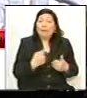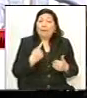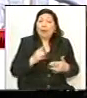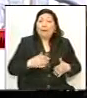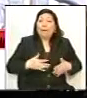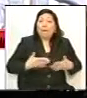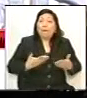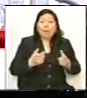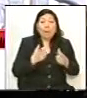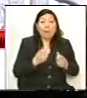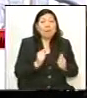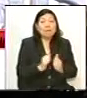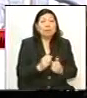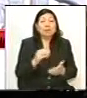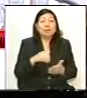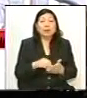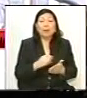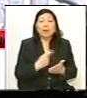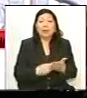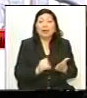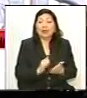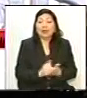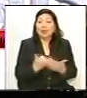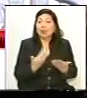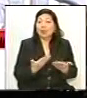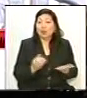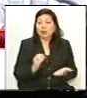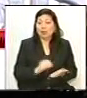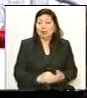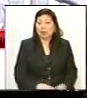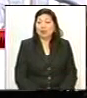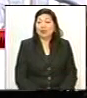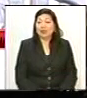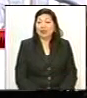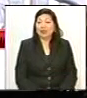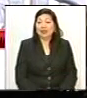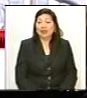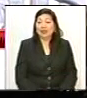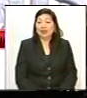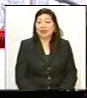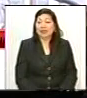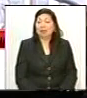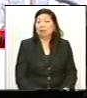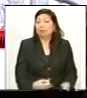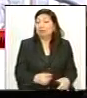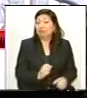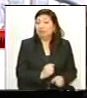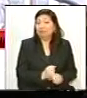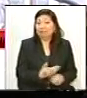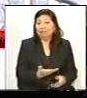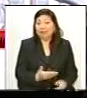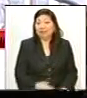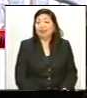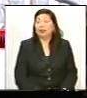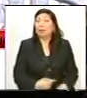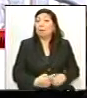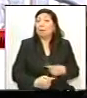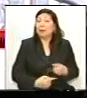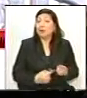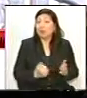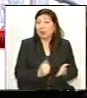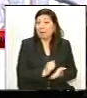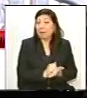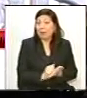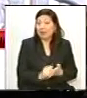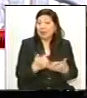poder hacer el control concurrente para evitar que estas cosas vuelvan a pasar, ¿no? Entonces, pierda cuidado, congresista Ceballos, el próximo trimestre